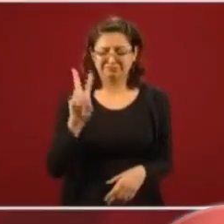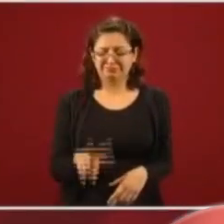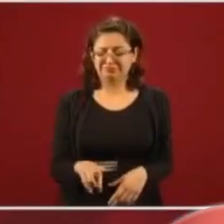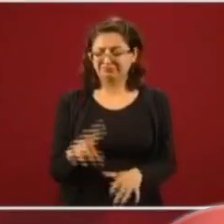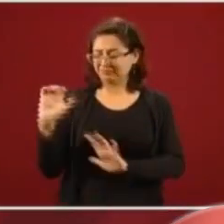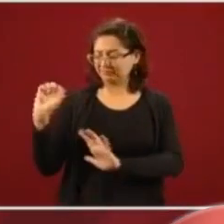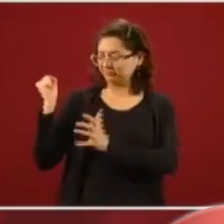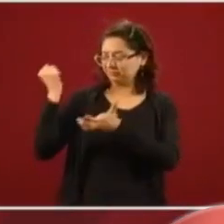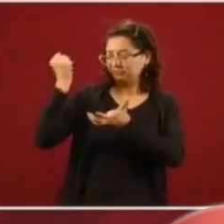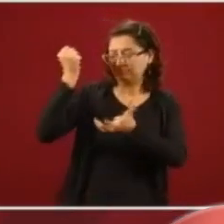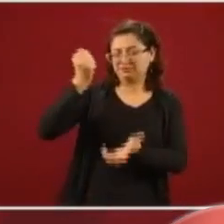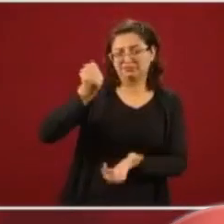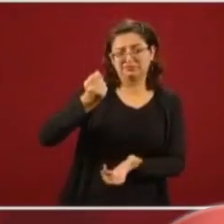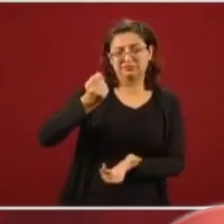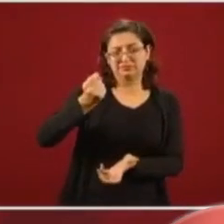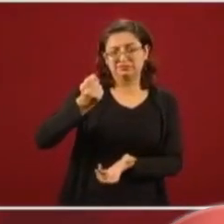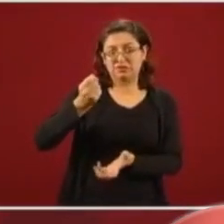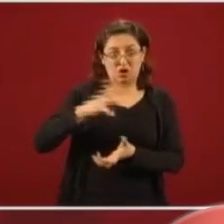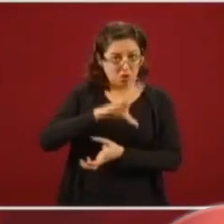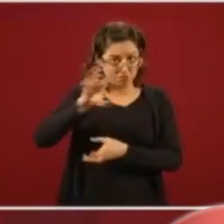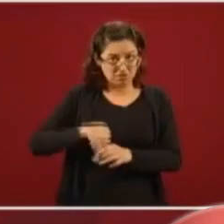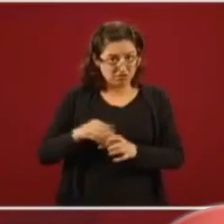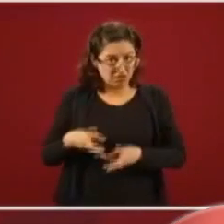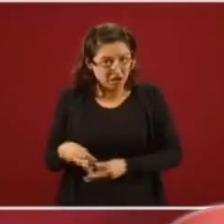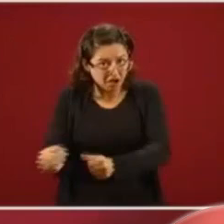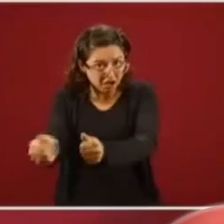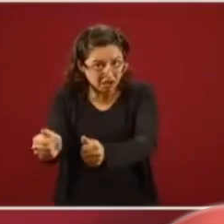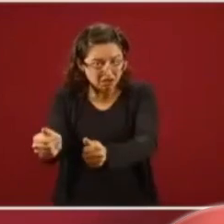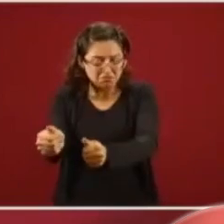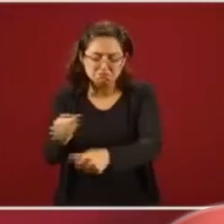Nada más que se cancelaron partidas.